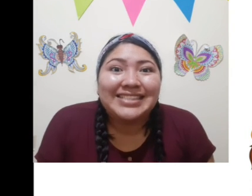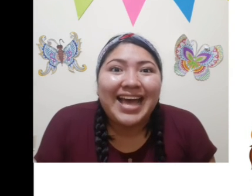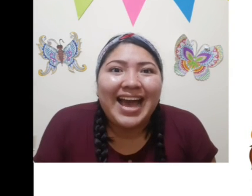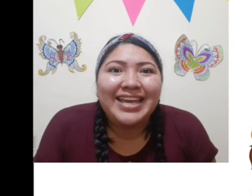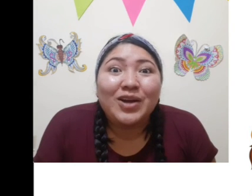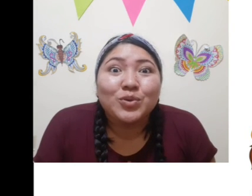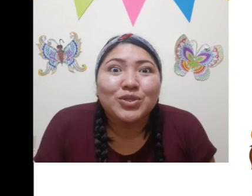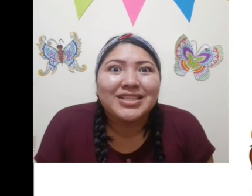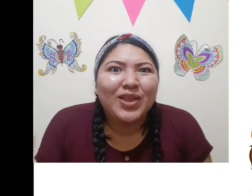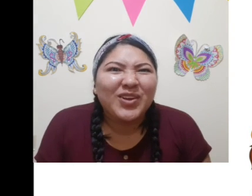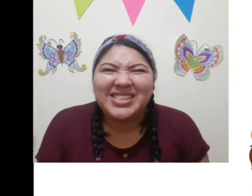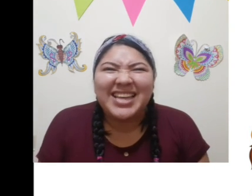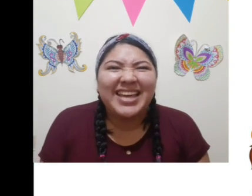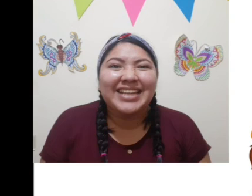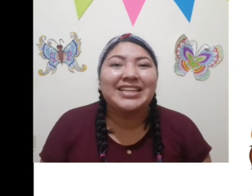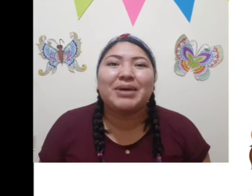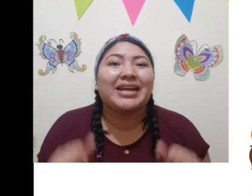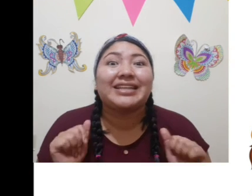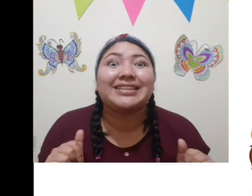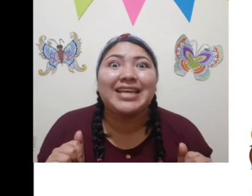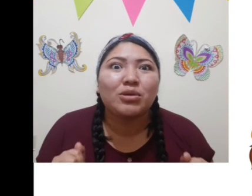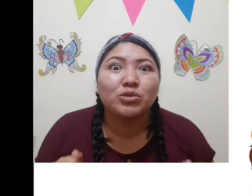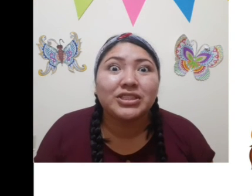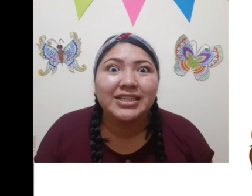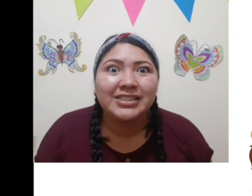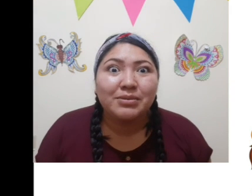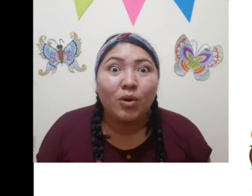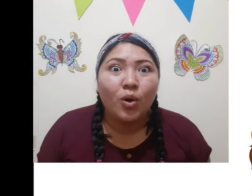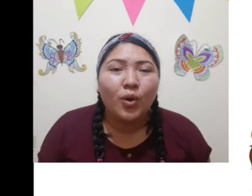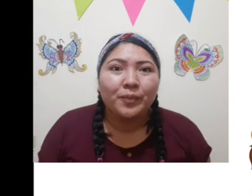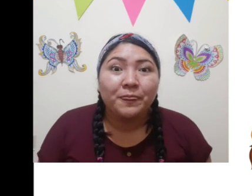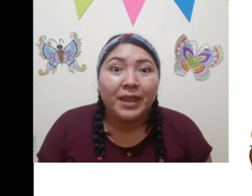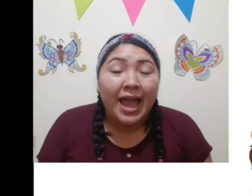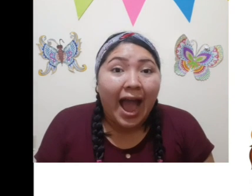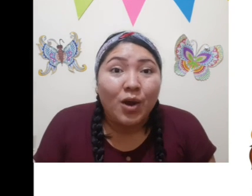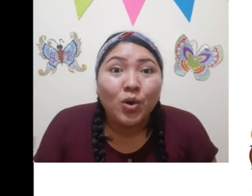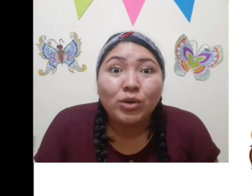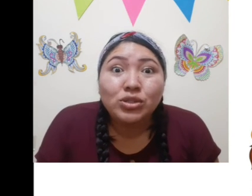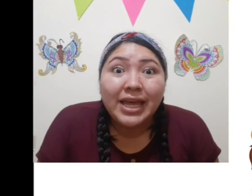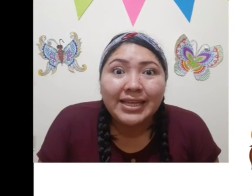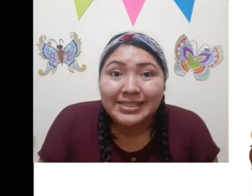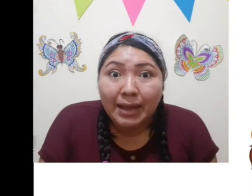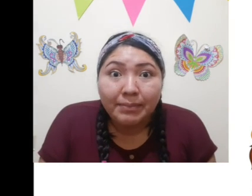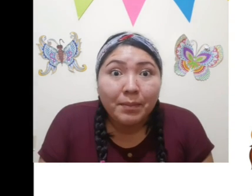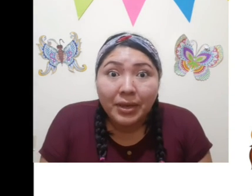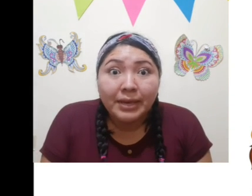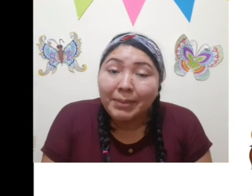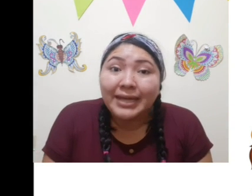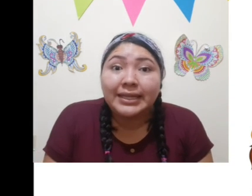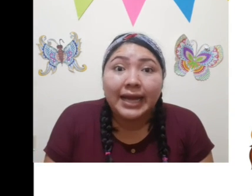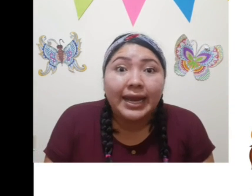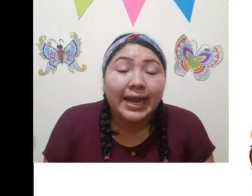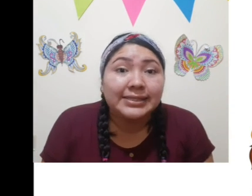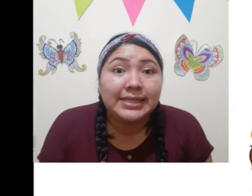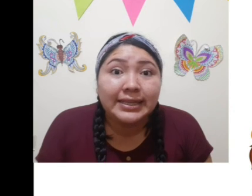les haya gustado y se hayan divertido muchísimo ahora ustedes también pueden